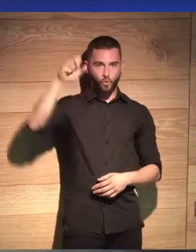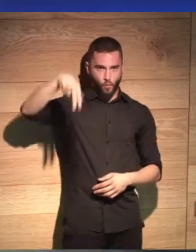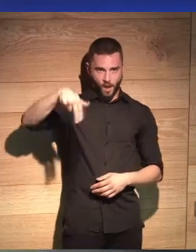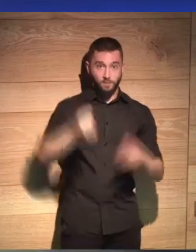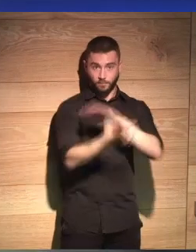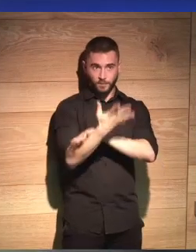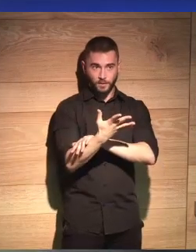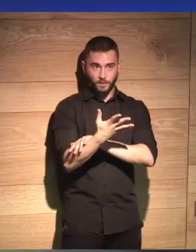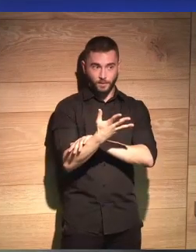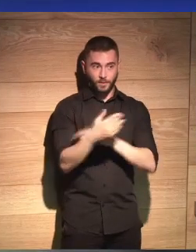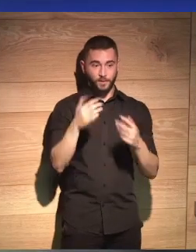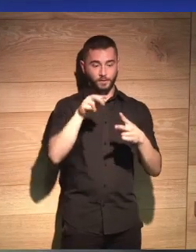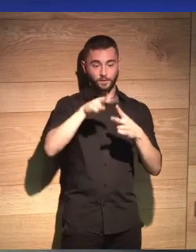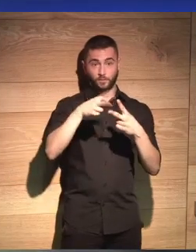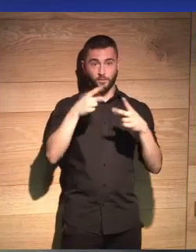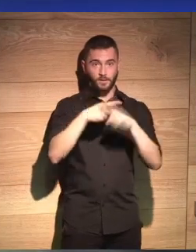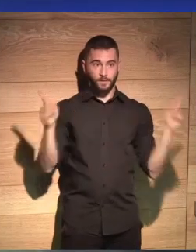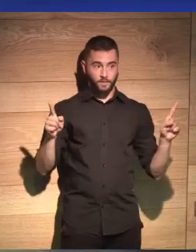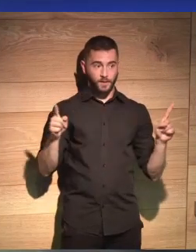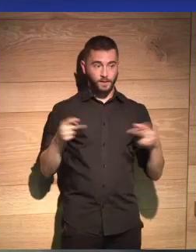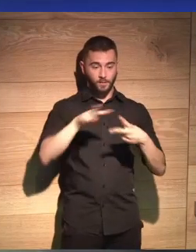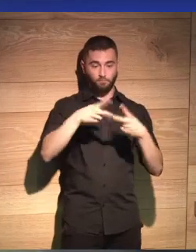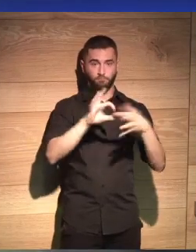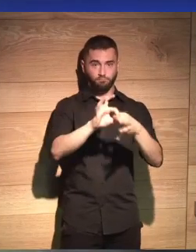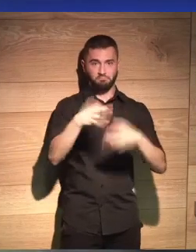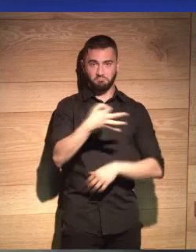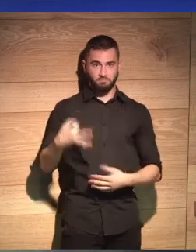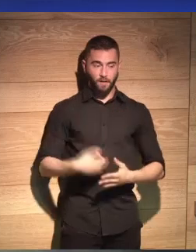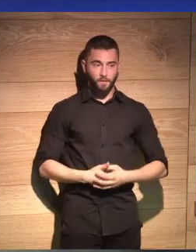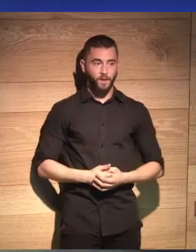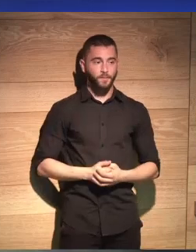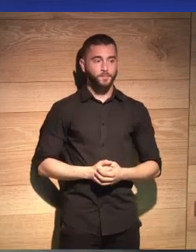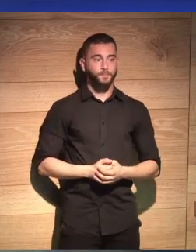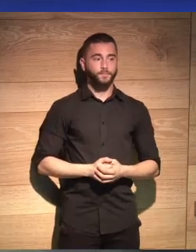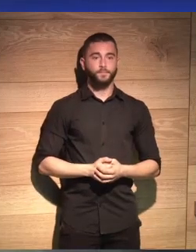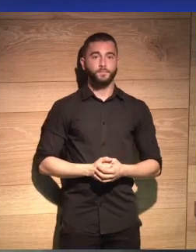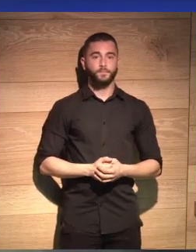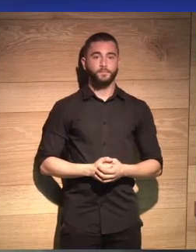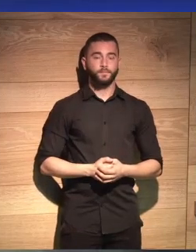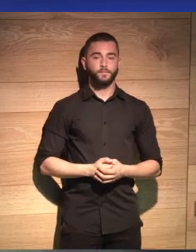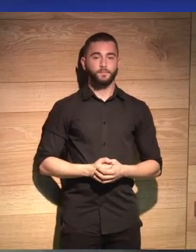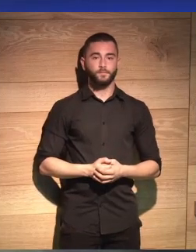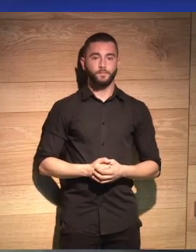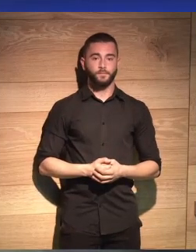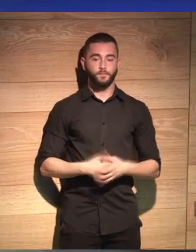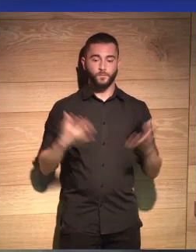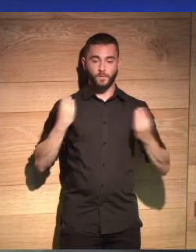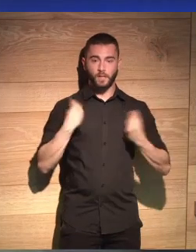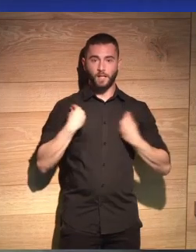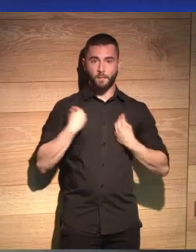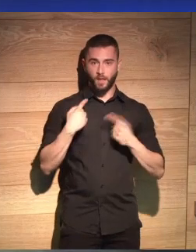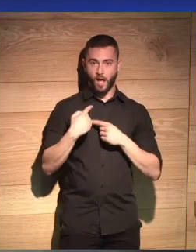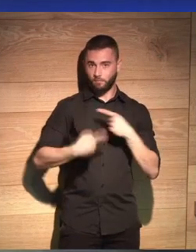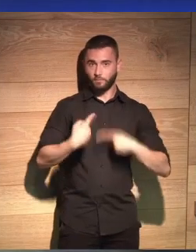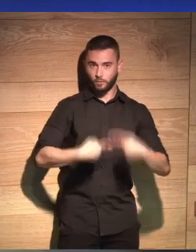planos distintos y se conjugaban perfectamente, y estaba el bullicio de la vida cotidiana también muy bien